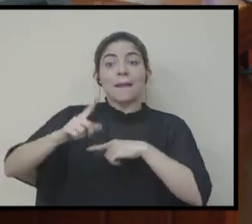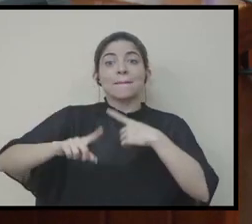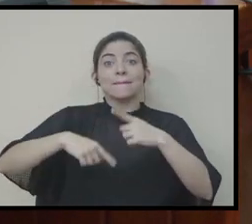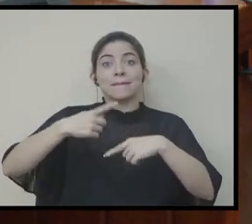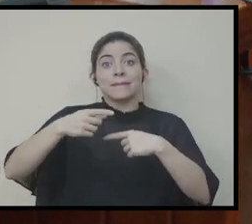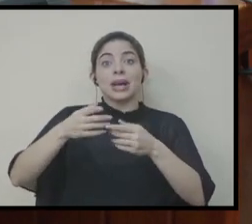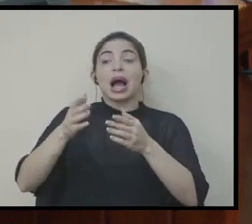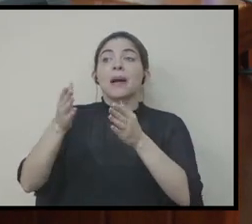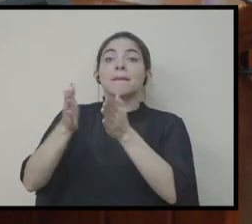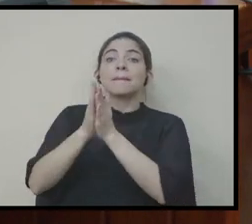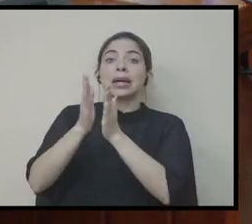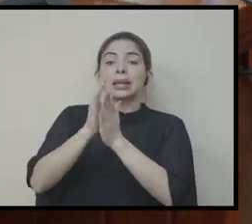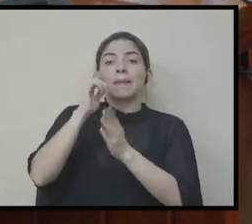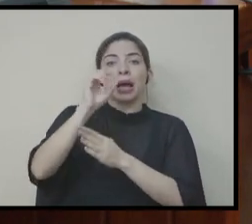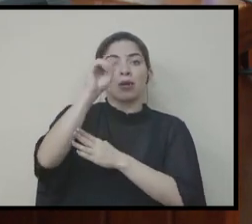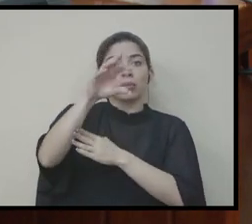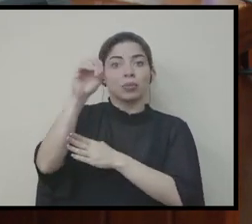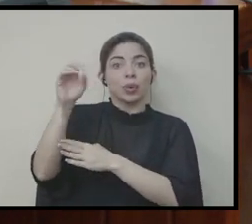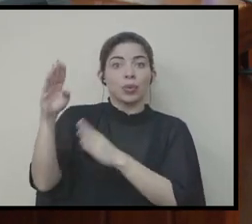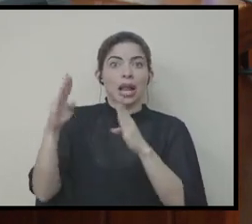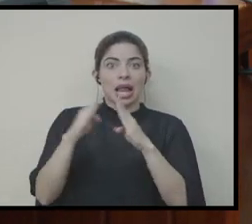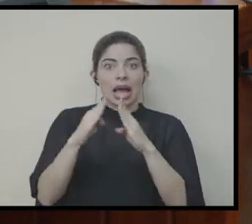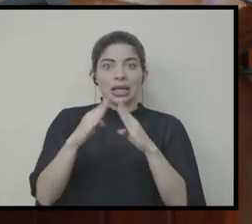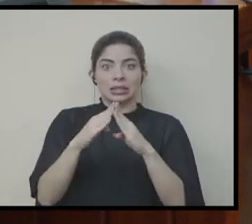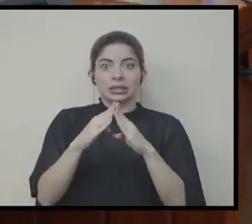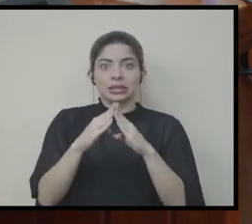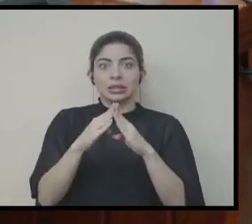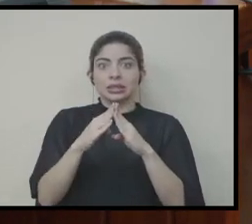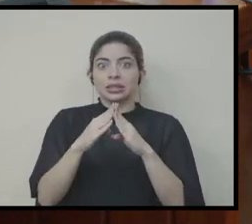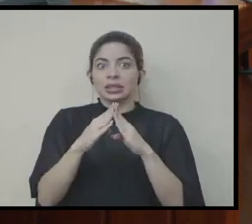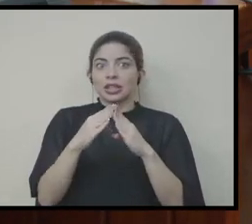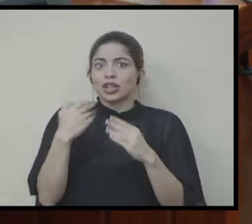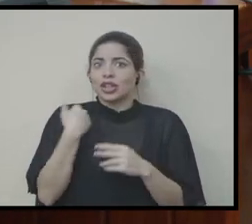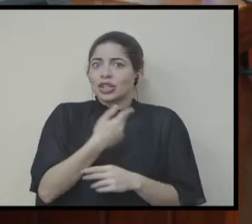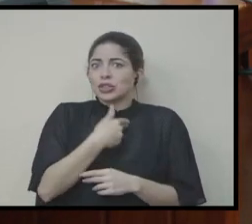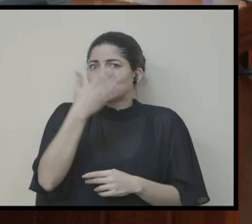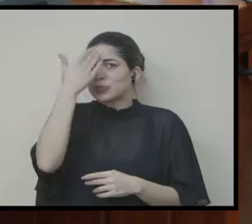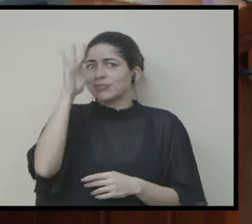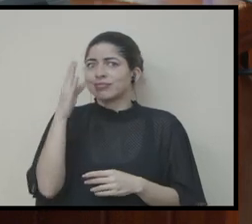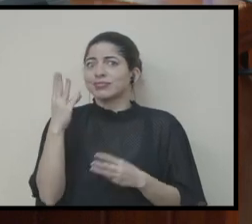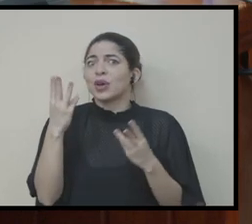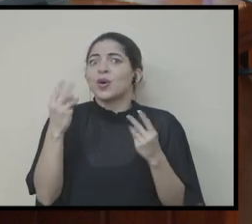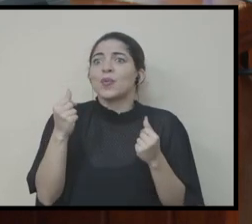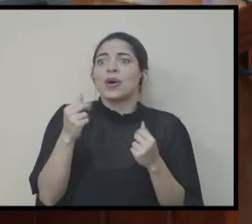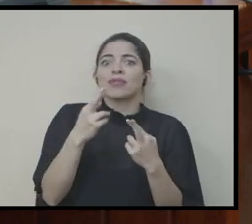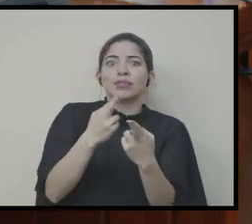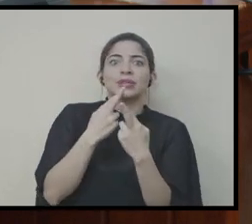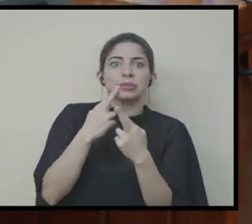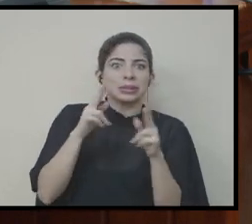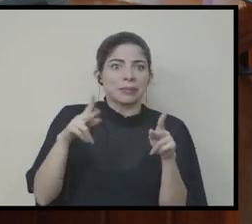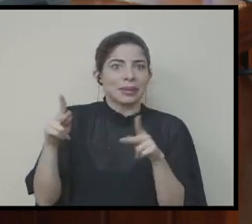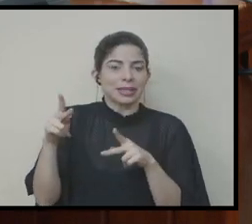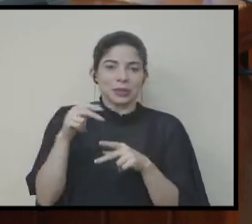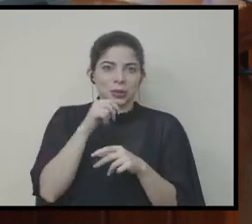tomar pedidos y empezar a hacer entregas, no sabíamos muy bien cuál iba a ser la reacción de la gente, ¿verdad? Pero